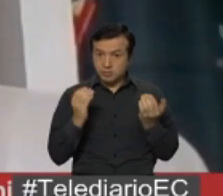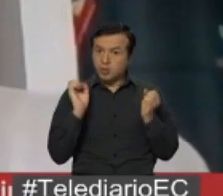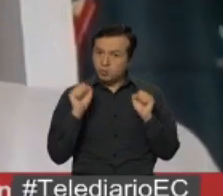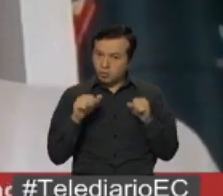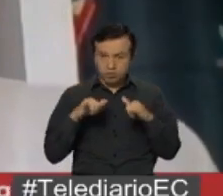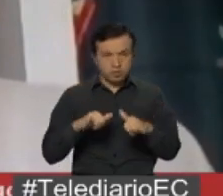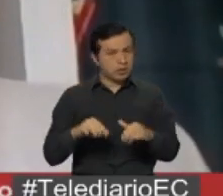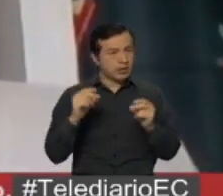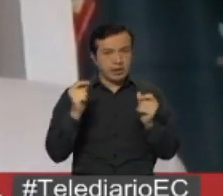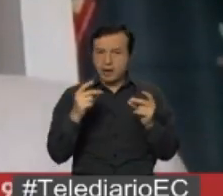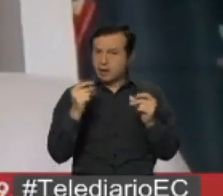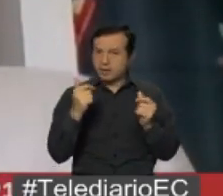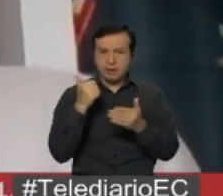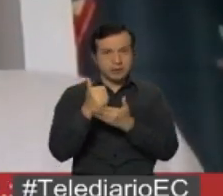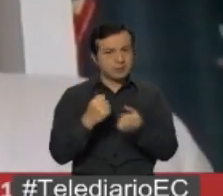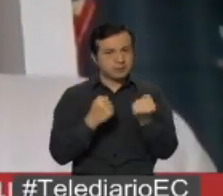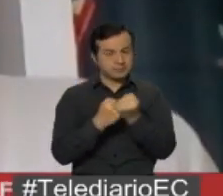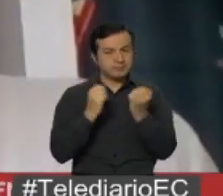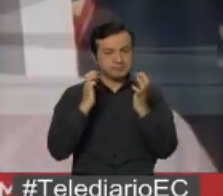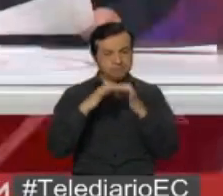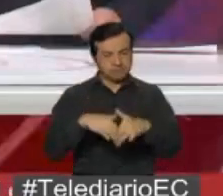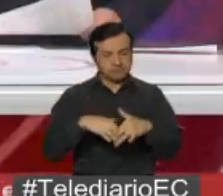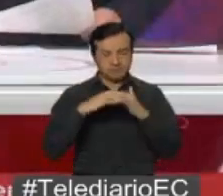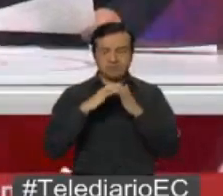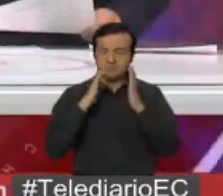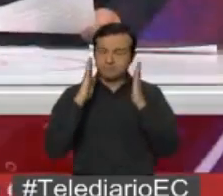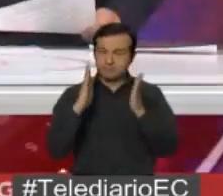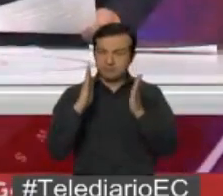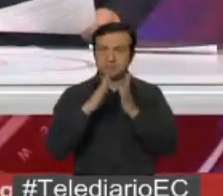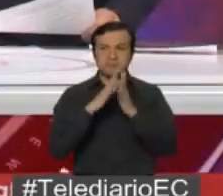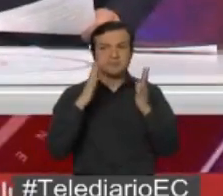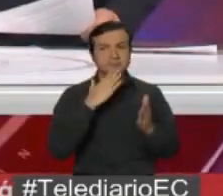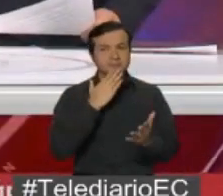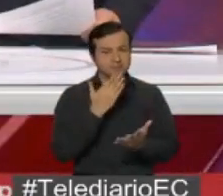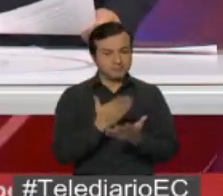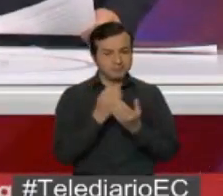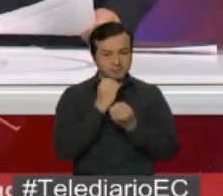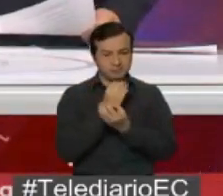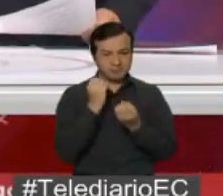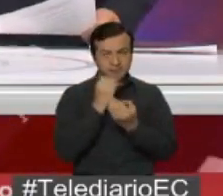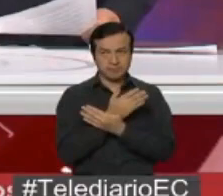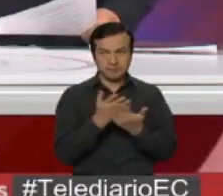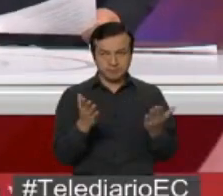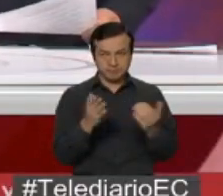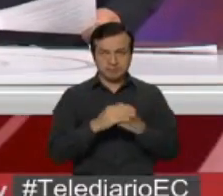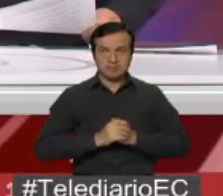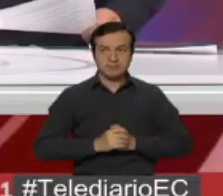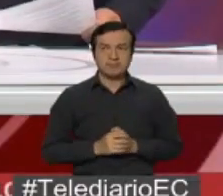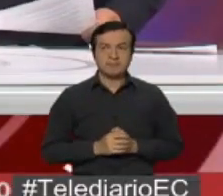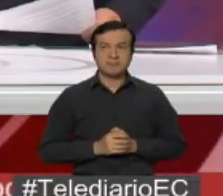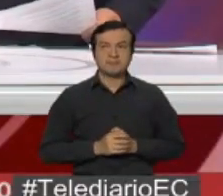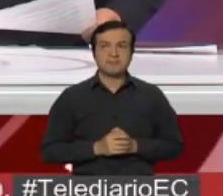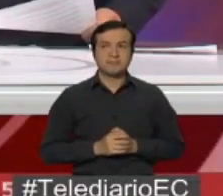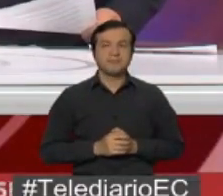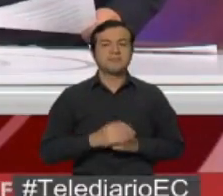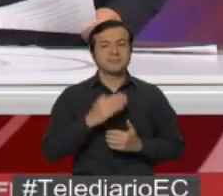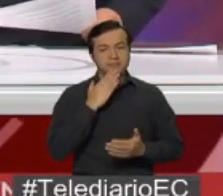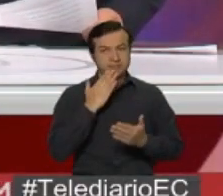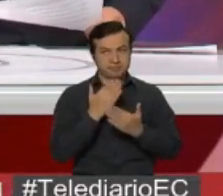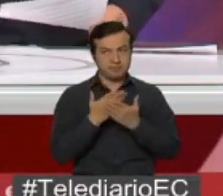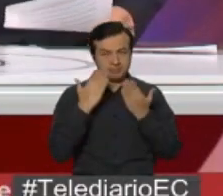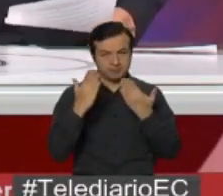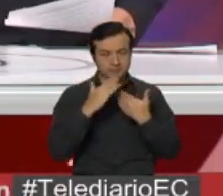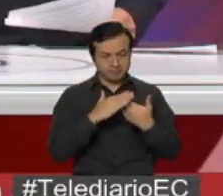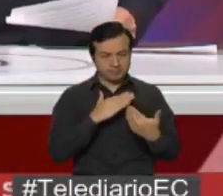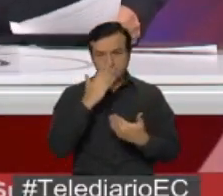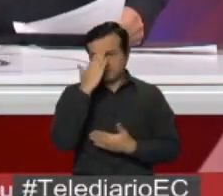lo más pronto posible de esta crisis claro que sí muchas gracias superintendente por la información compartida gracias a ustedes por la